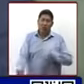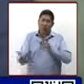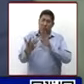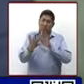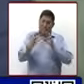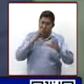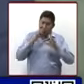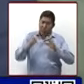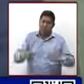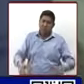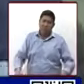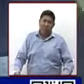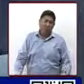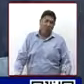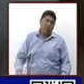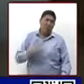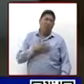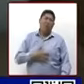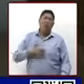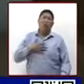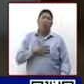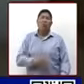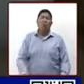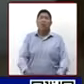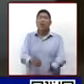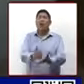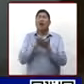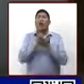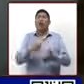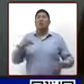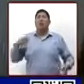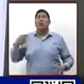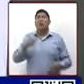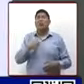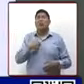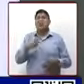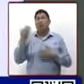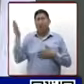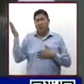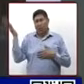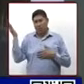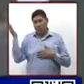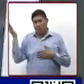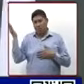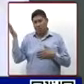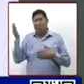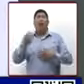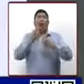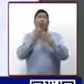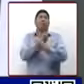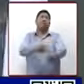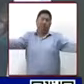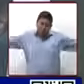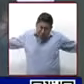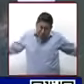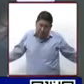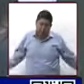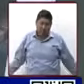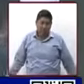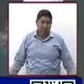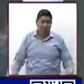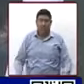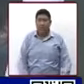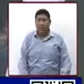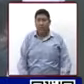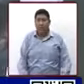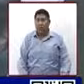con nosotros. Ayúdenme, por favor, a hacer viral estas imágenes. Ayúdenme. ¿Piensa